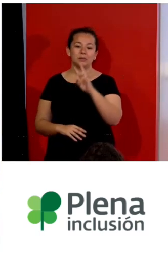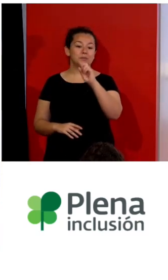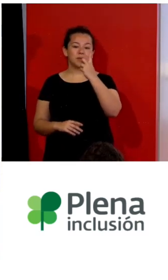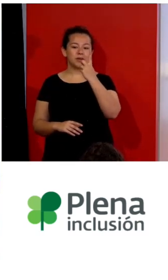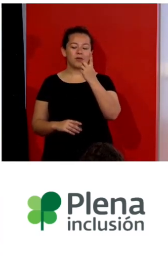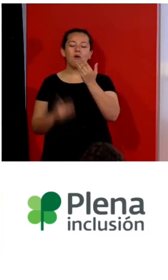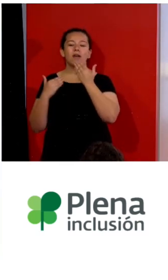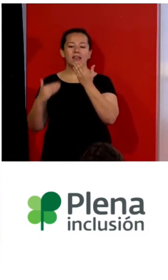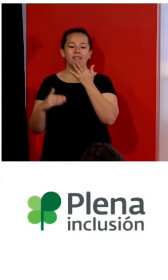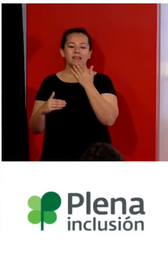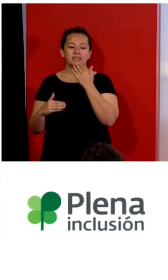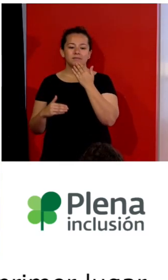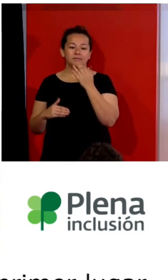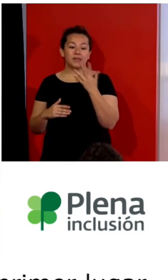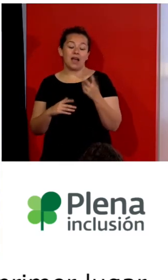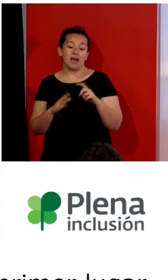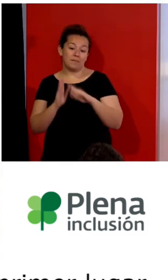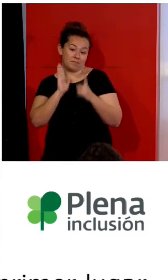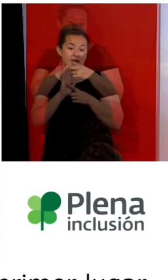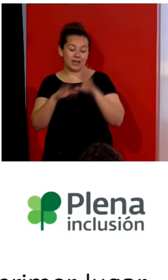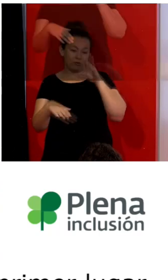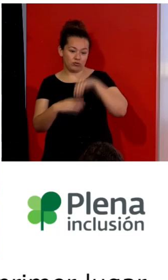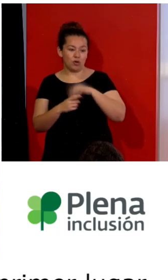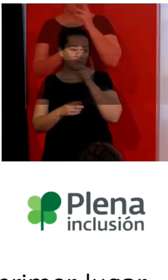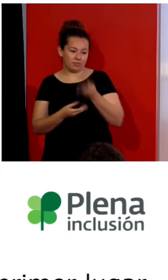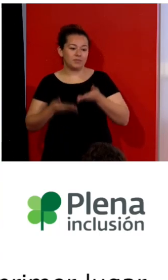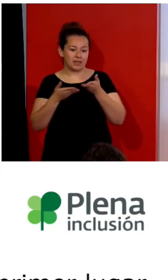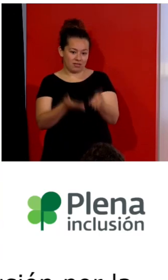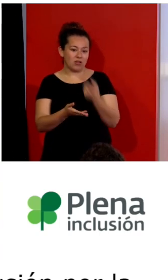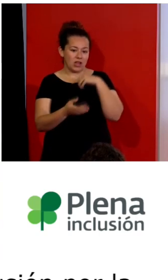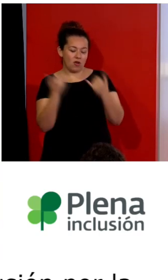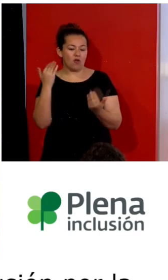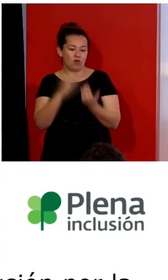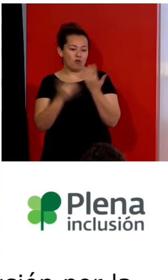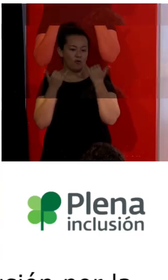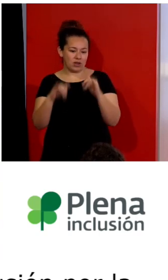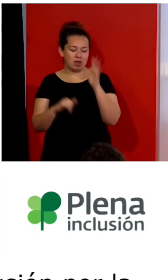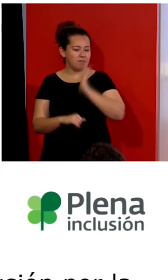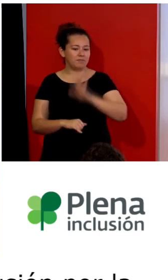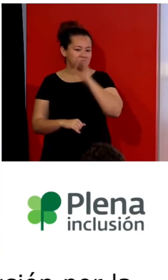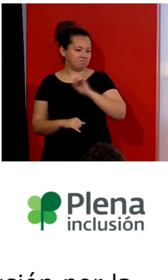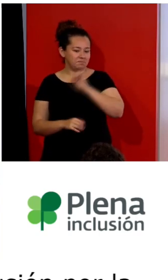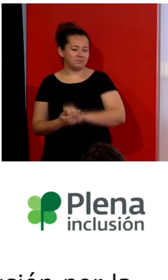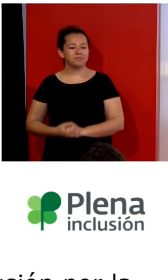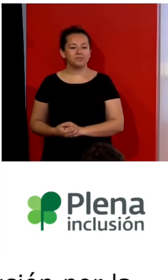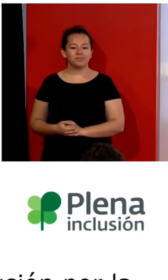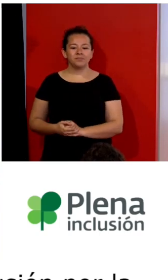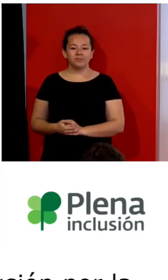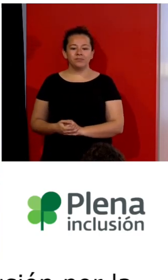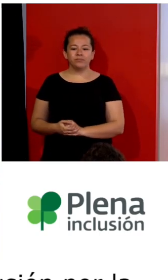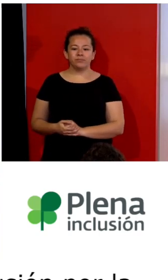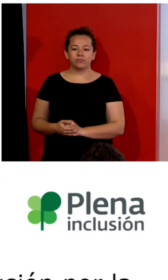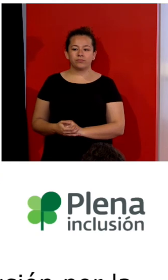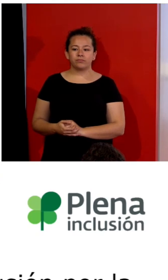dar las gracias a DINCAT y a Plena Inclusión por la invitación a esta jornada que me está pareciendo extraordinaria. Bien, como